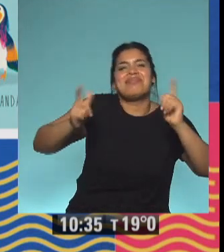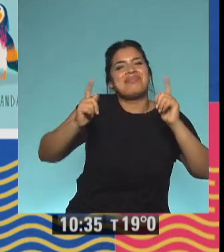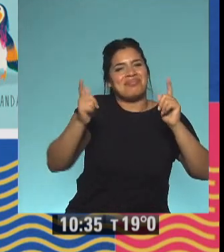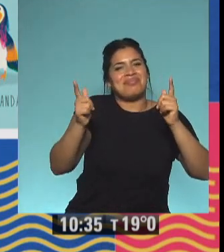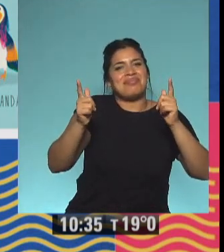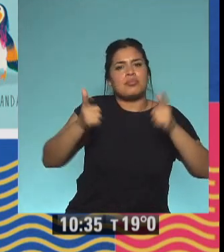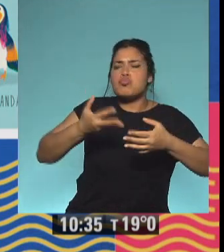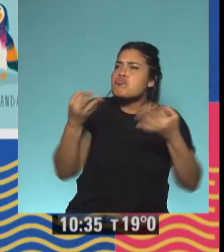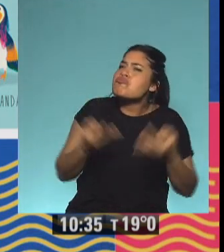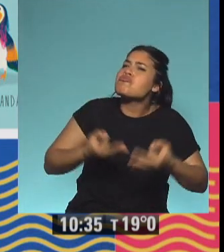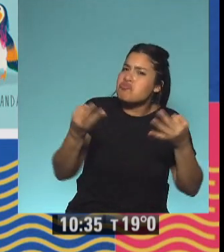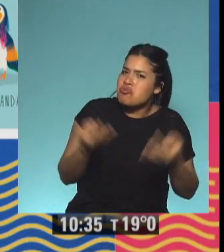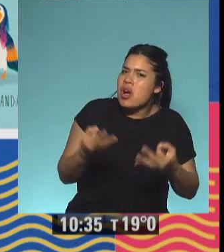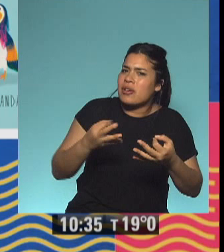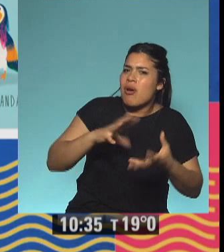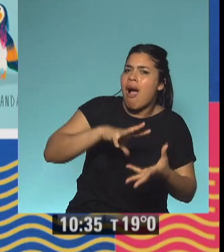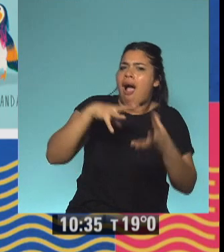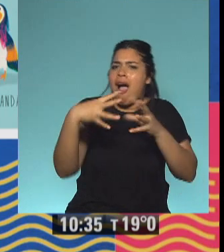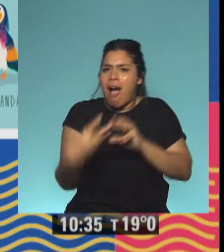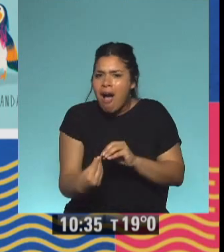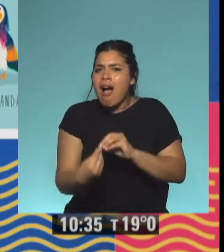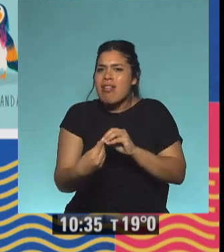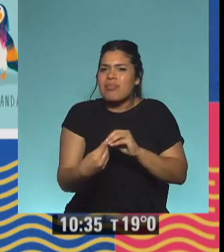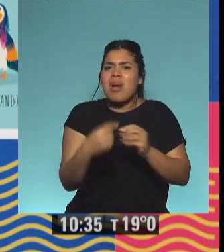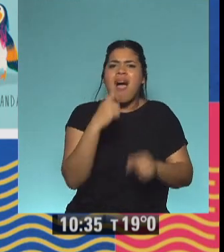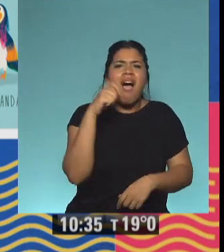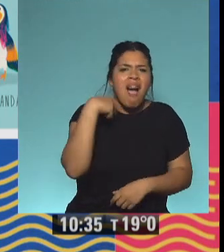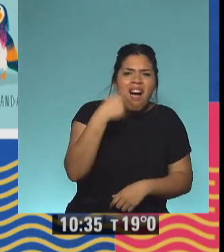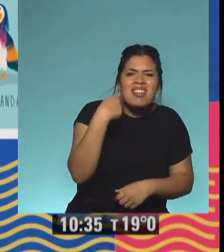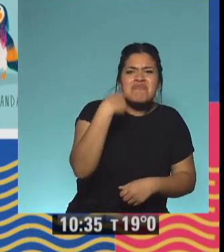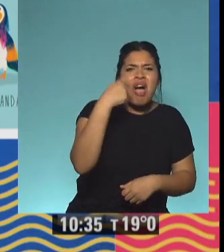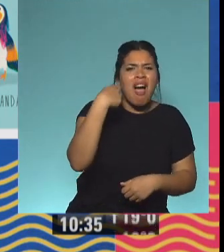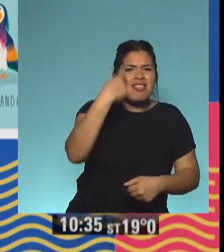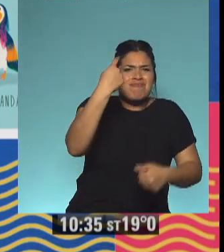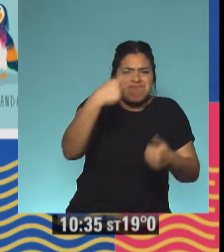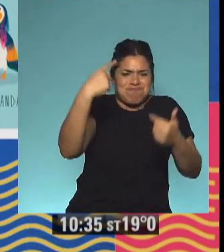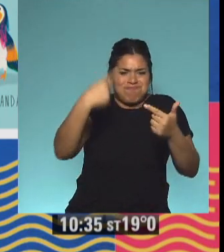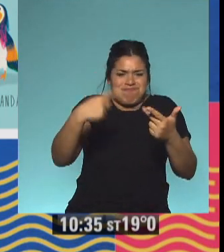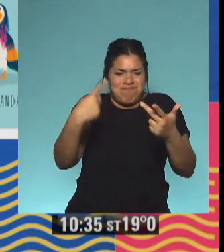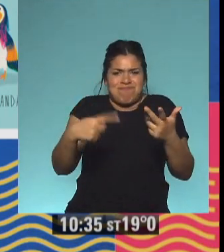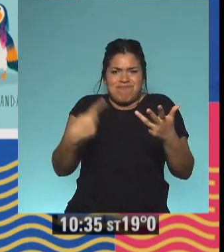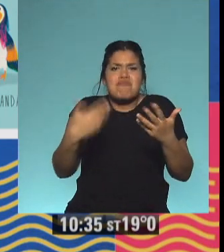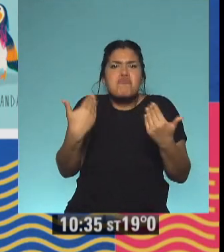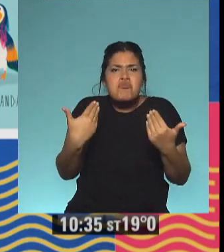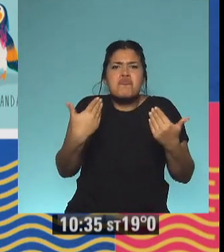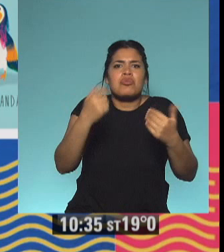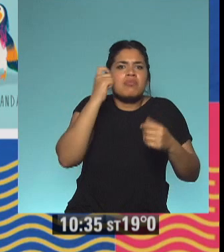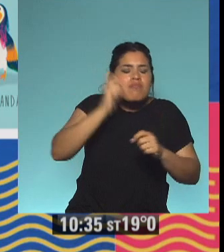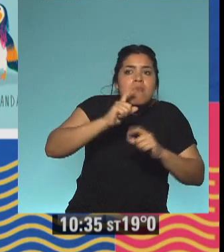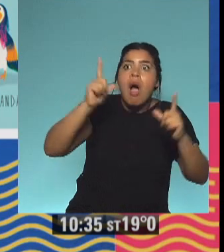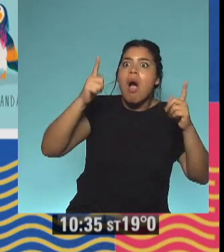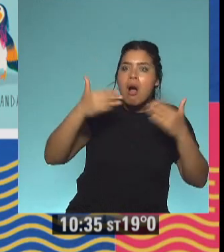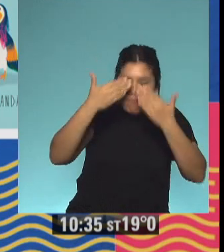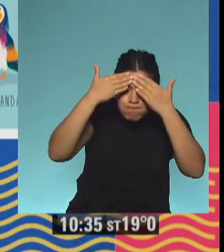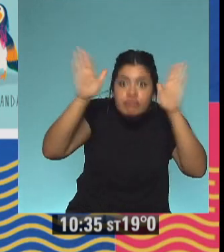muy útil. Tras adaptarlo, avestruz pudo cumplir su sueño. Gallina se liberó y kiwi descubrió lugares